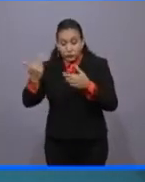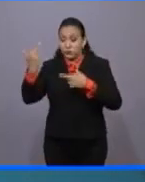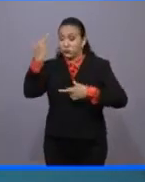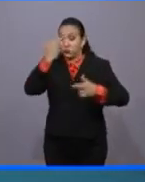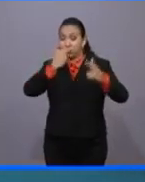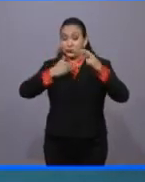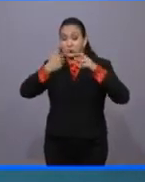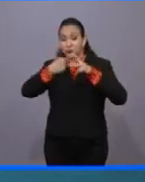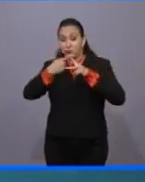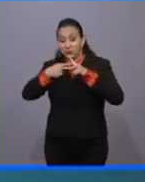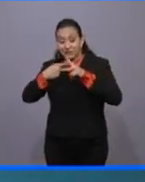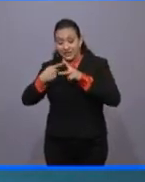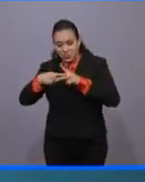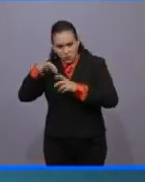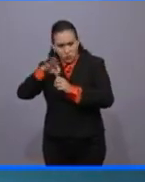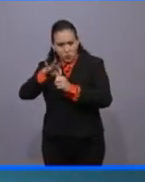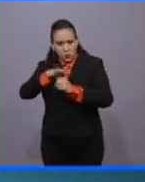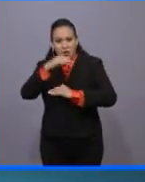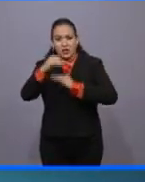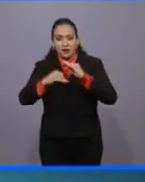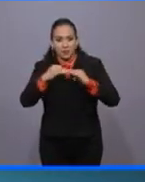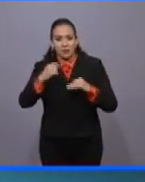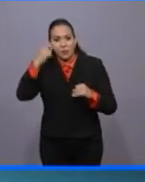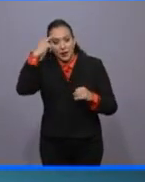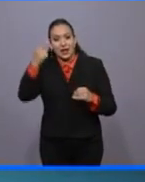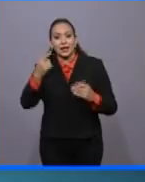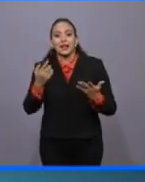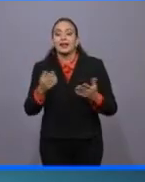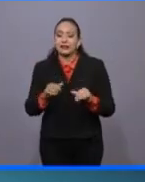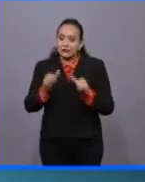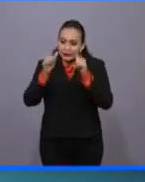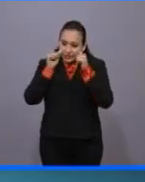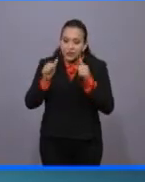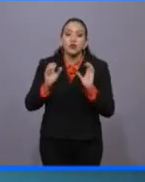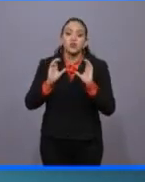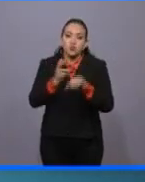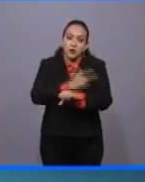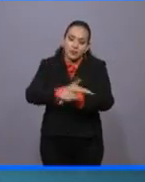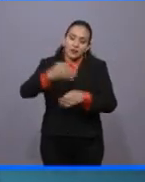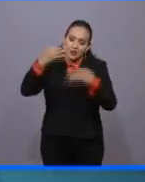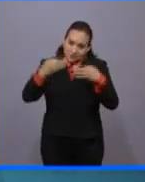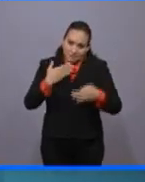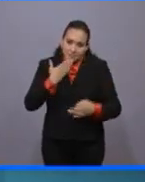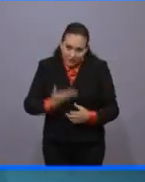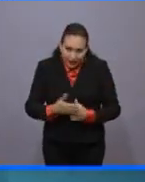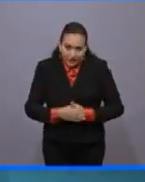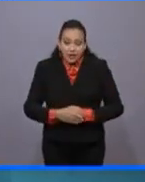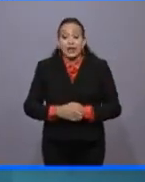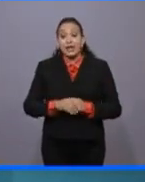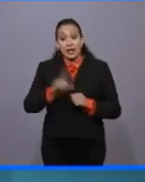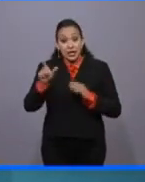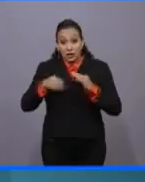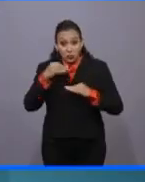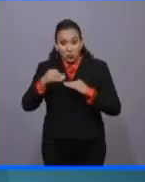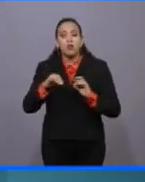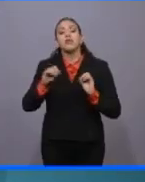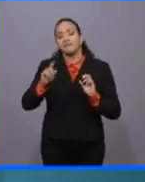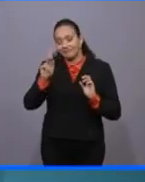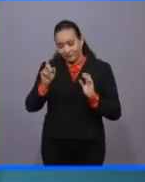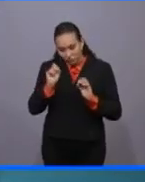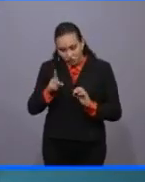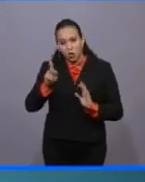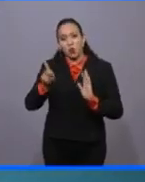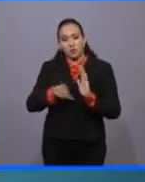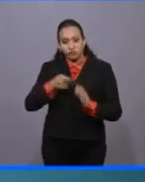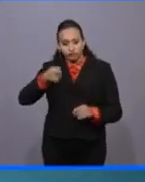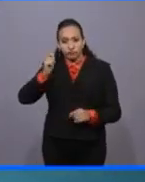sistemática, llevando el protocolo necesario para garantizar el procedimiento adecuado y que se proceda pues a la depuración de